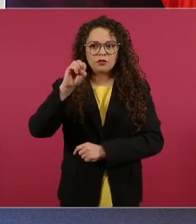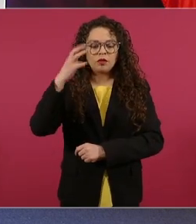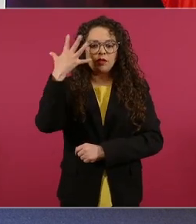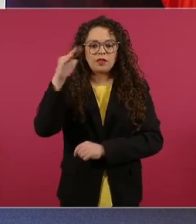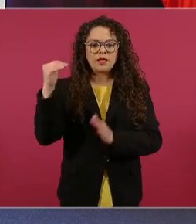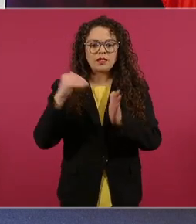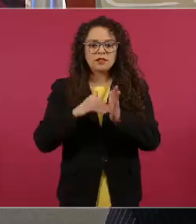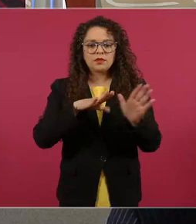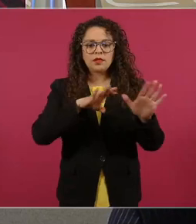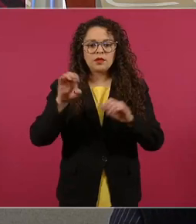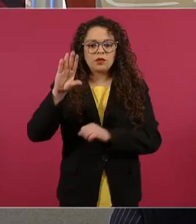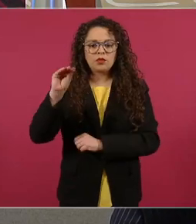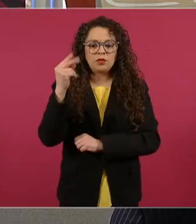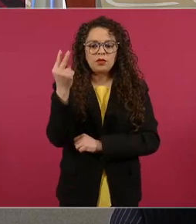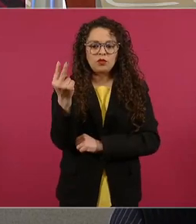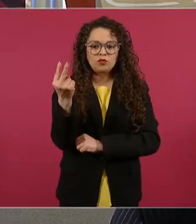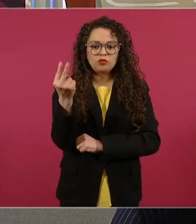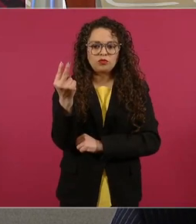10,292.